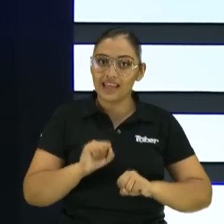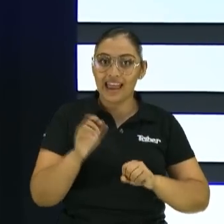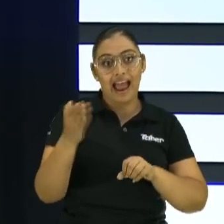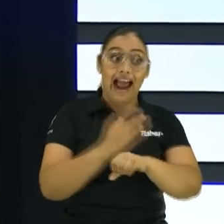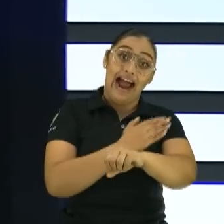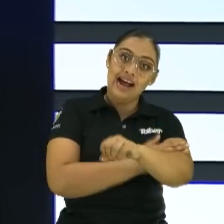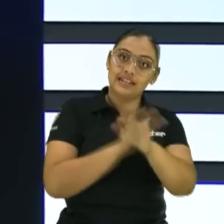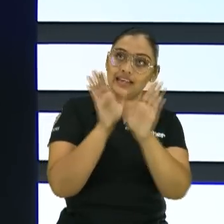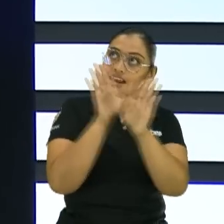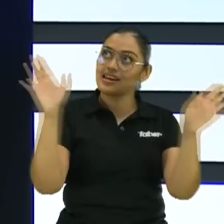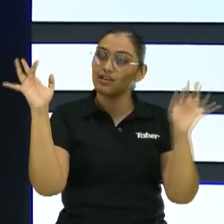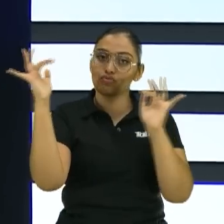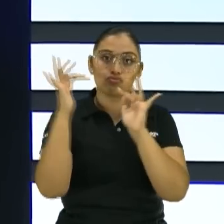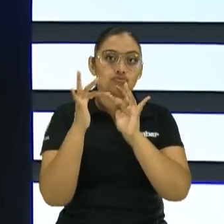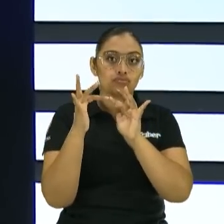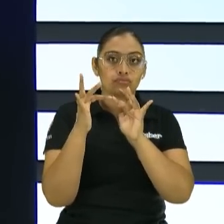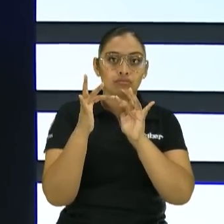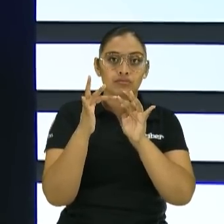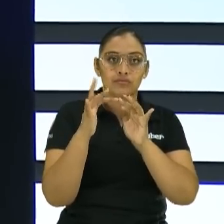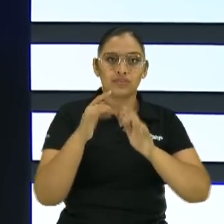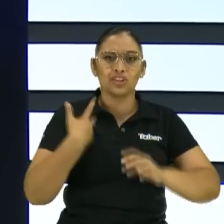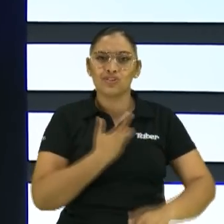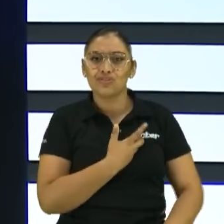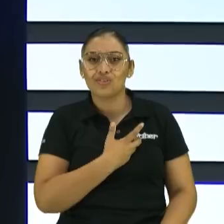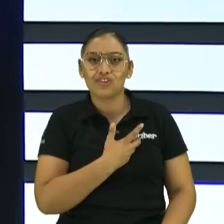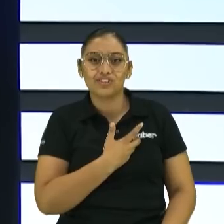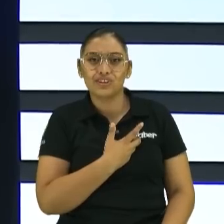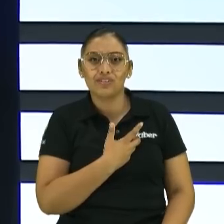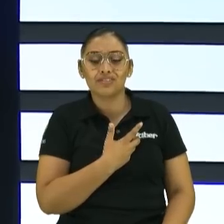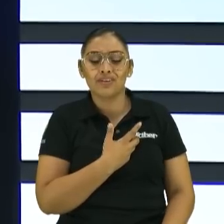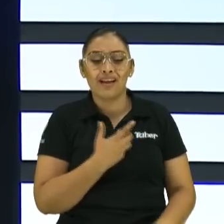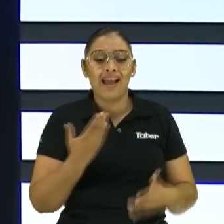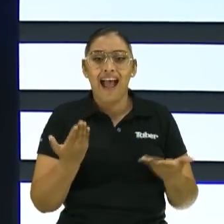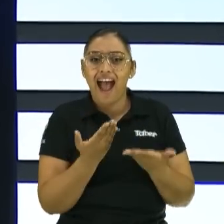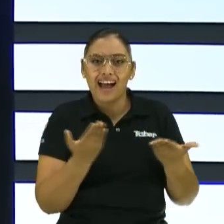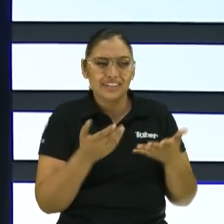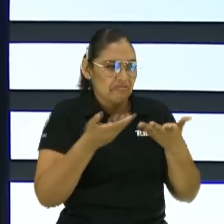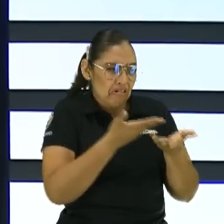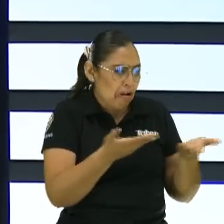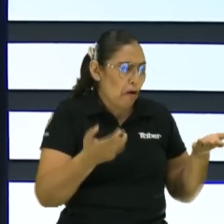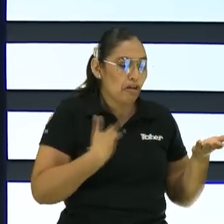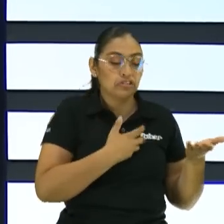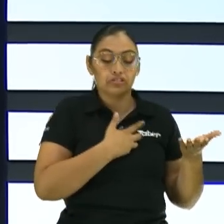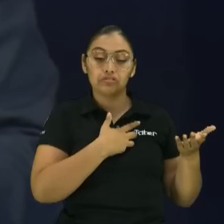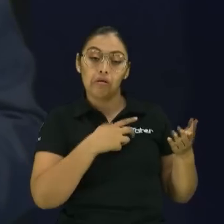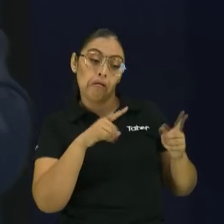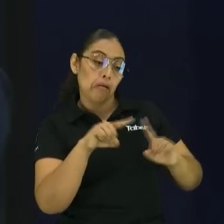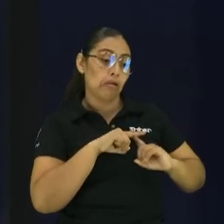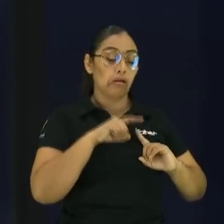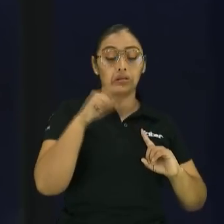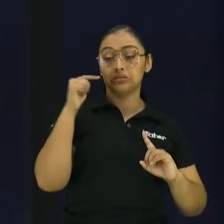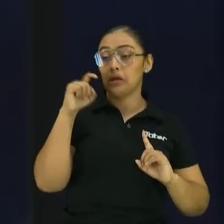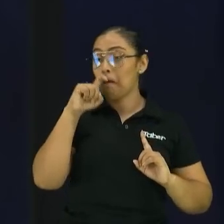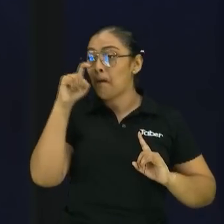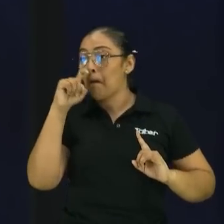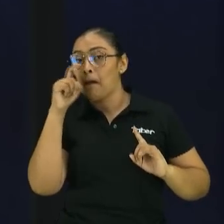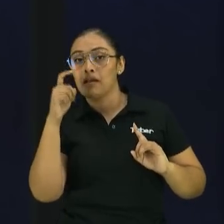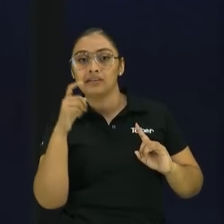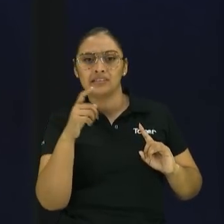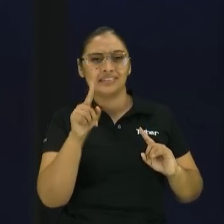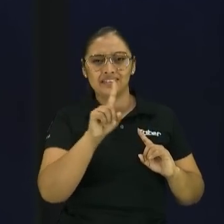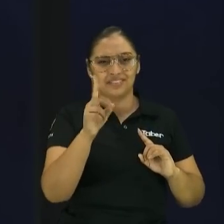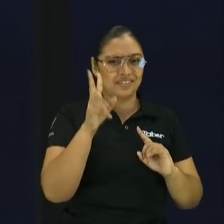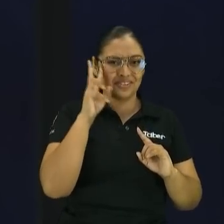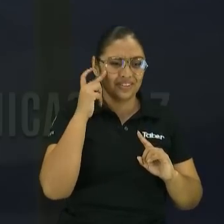obras que nosotros hacemos para tratar de decir yo soy Cristiano No no eso no tiene nada que ver pero si el día de hoy como decía nuestro texto en segundo crónicas capítulo 15 versículo